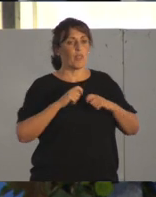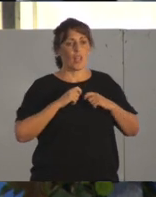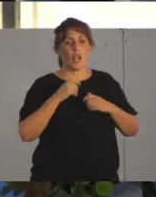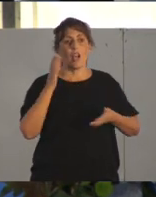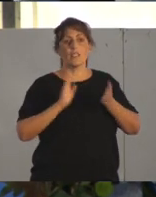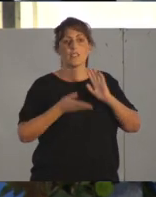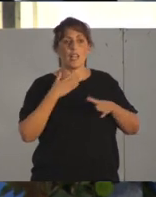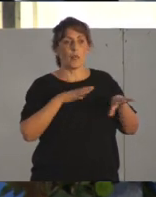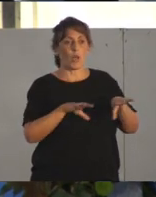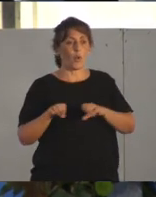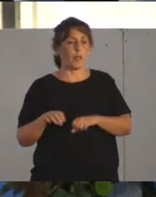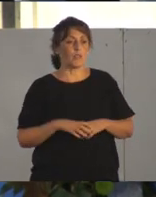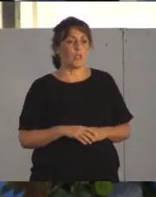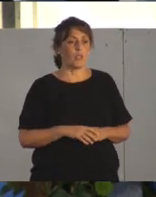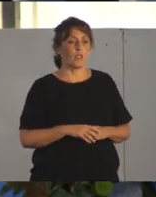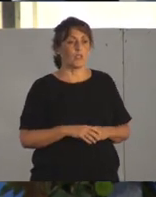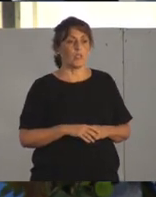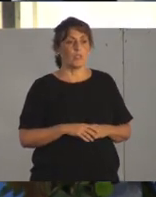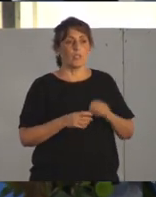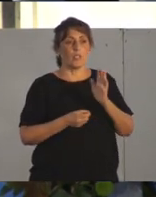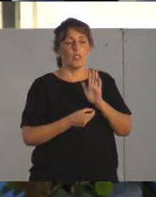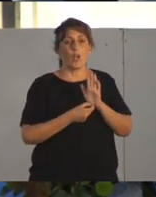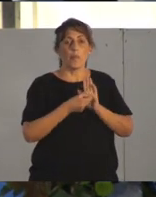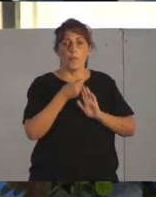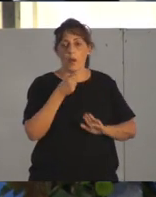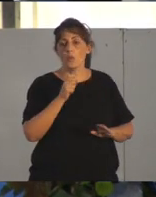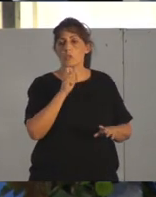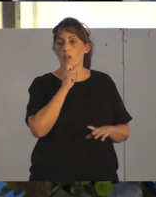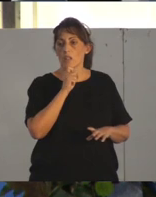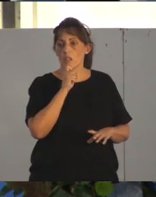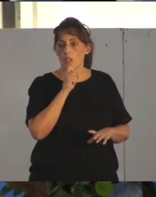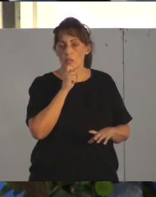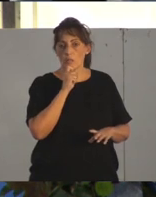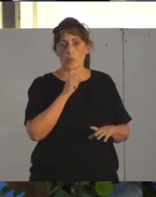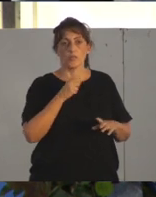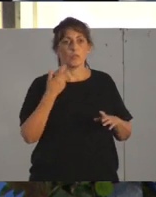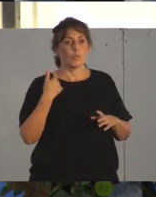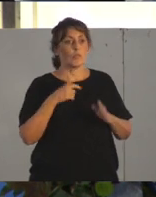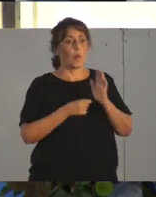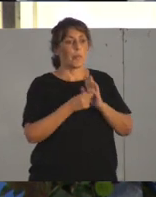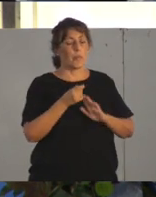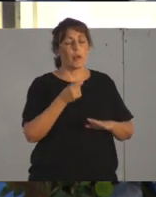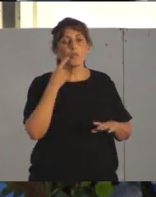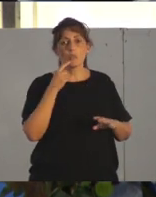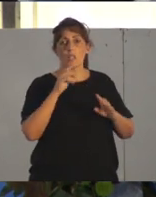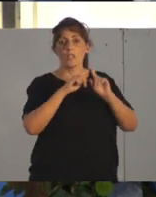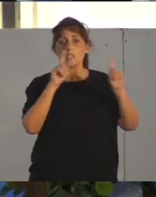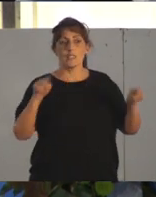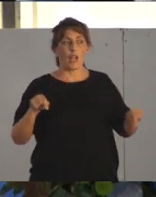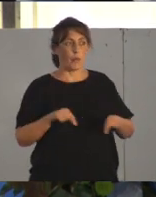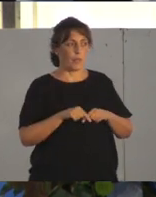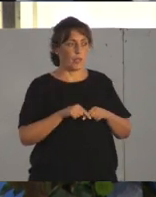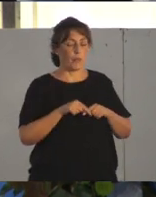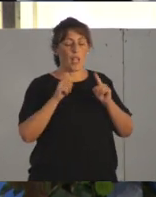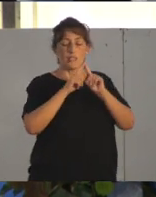una terapeuta ocupacional. Estas pautas siempre tienen que estar actualizadas. Estas serían las planillas tipo. Son